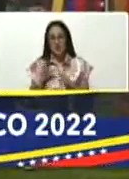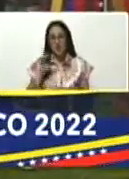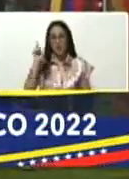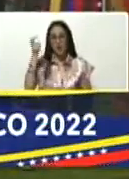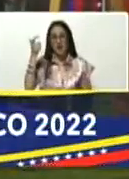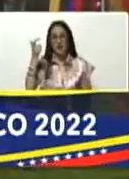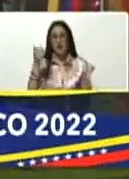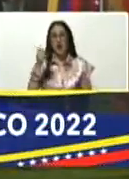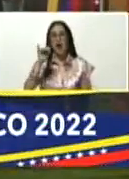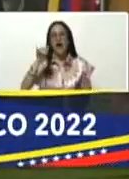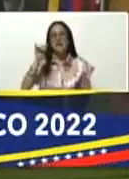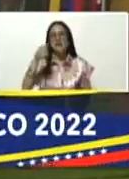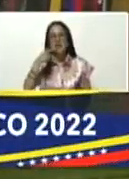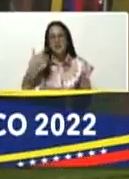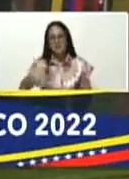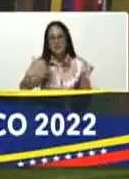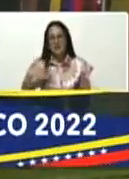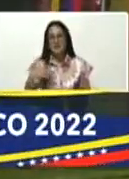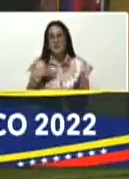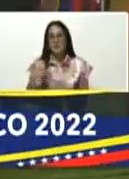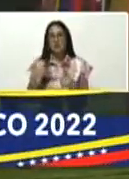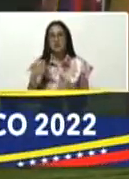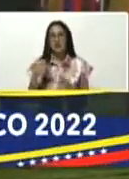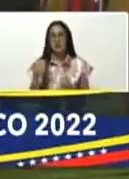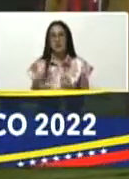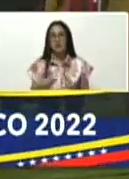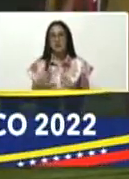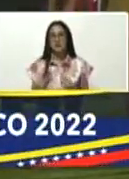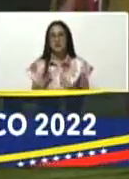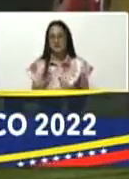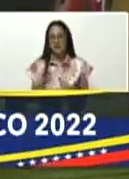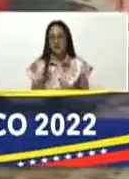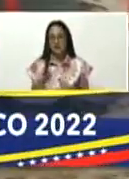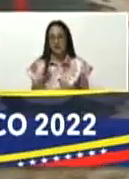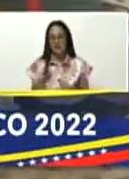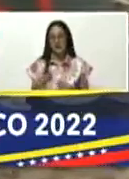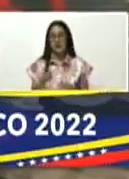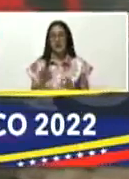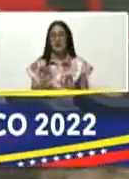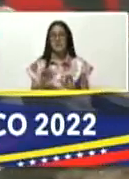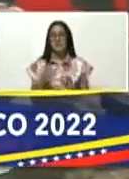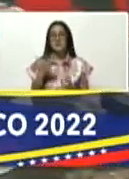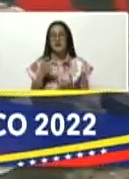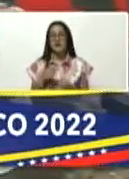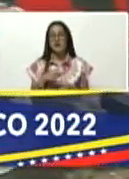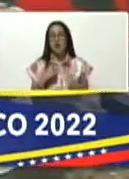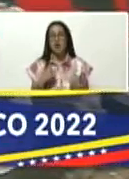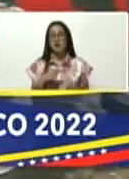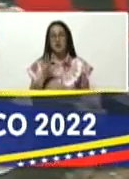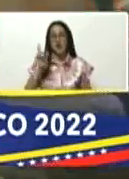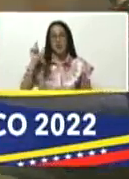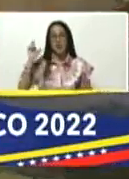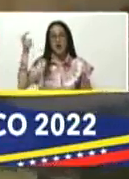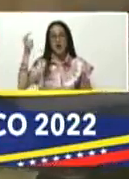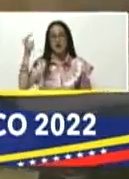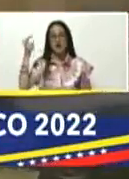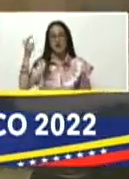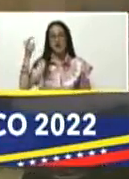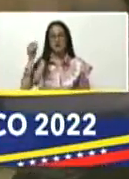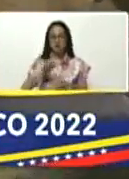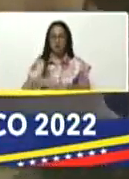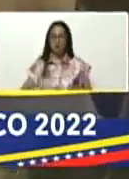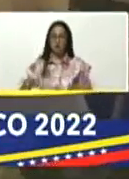ají picante, lo estamos procesando para realizar pastas de ají. Del corazón del Guárico, vamos,